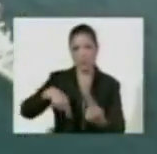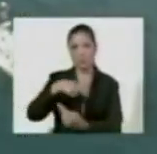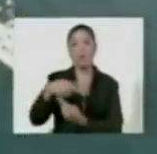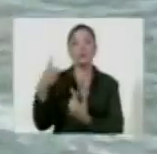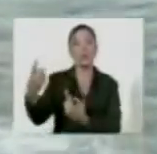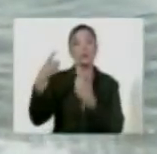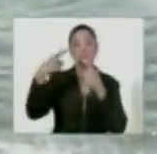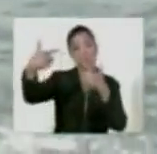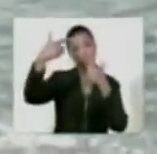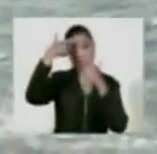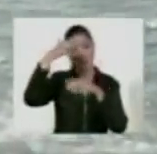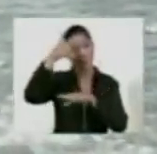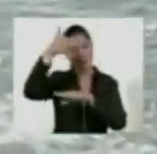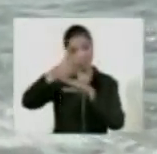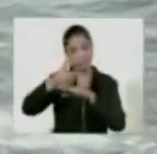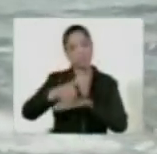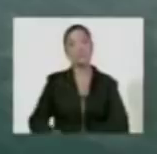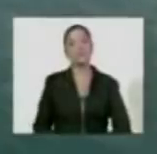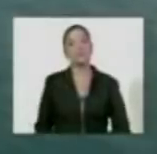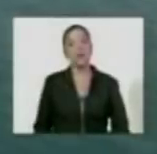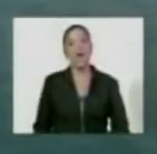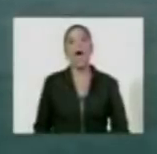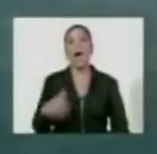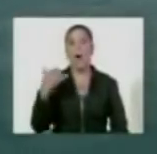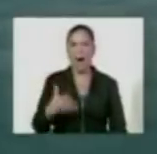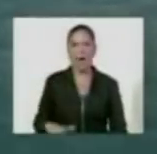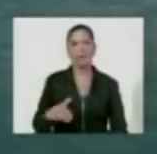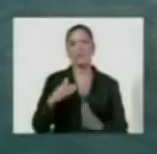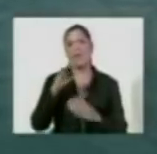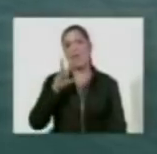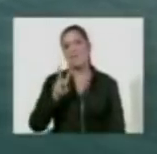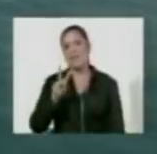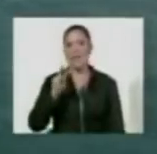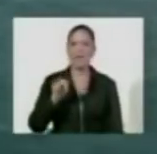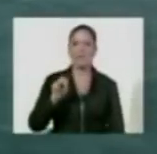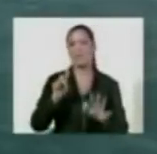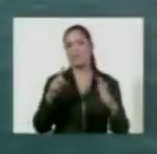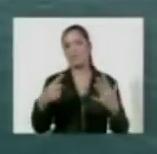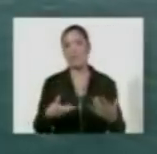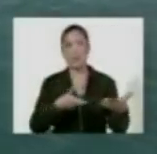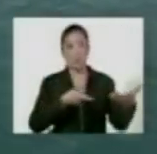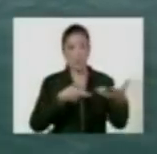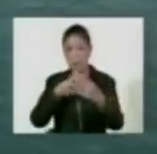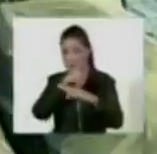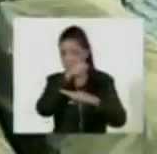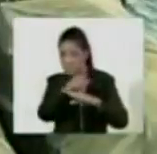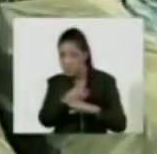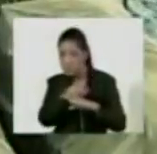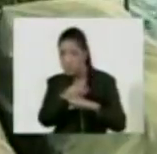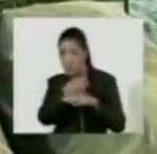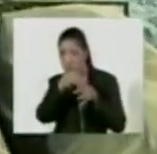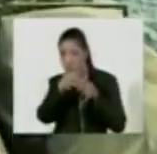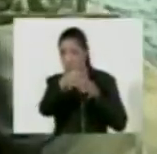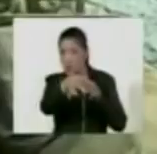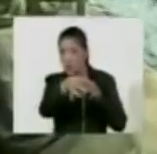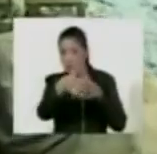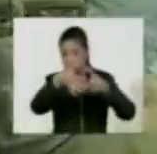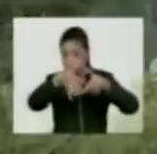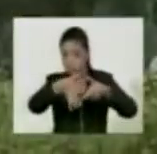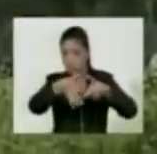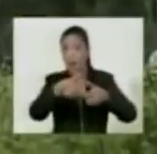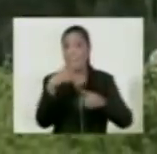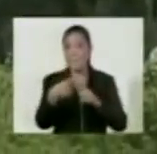comandante supremo. Tenemos vehículos BN-16 y BN-18 con cañones de 105 milímetros y ametralladoras de